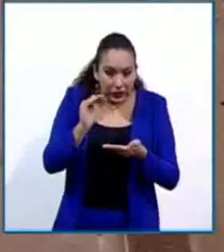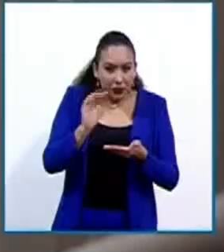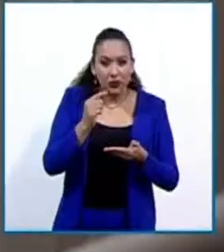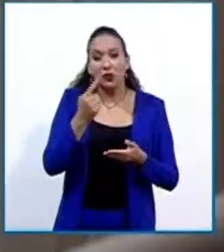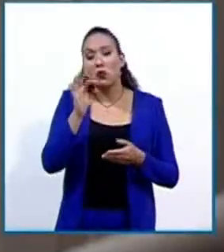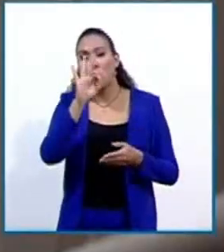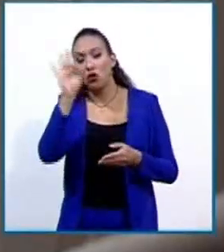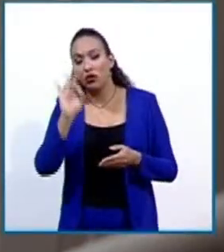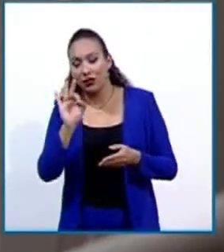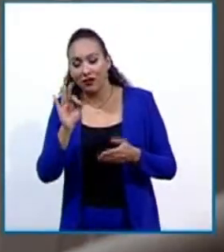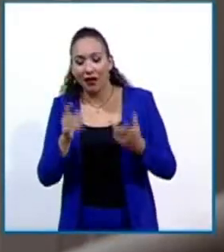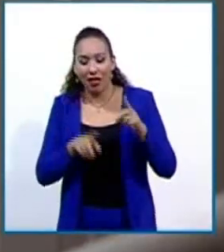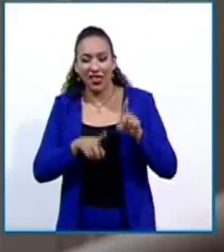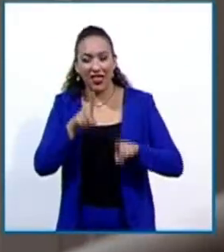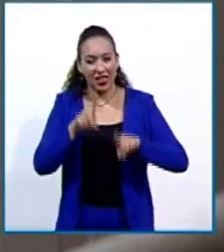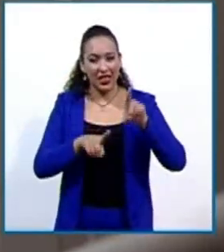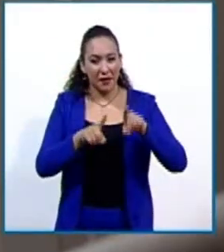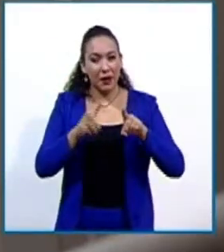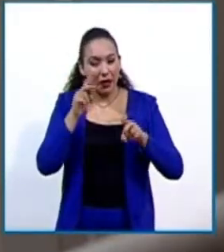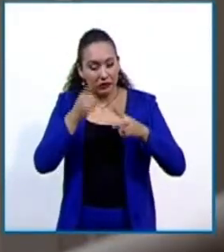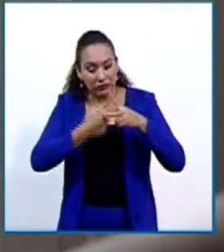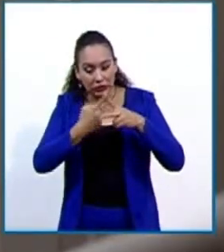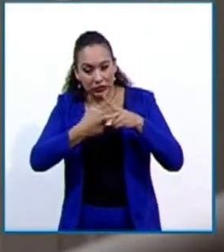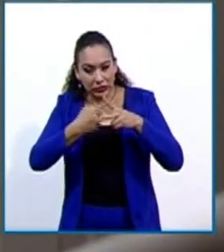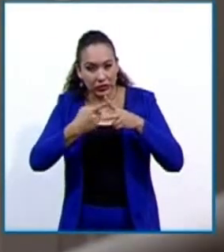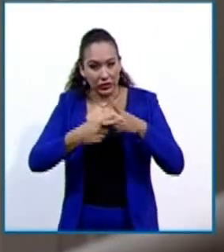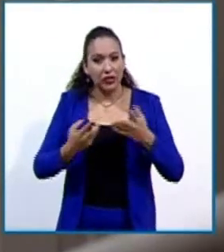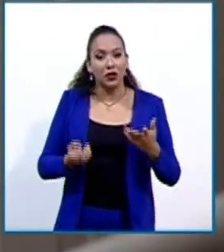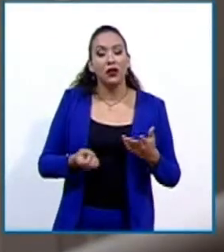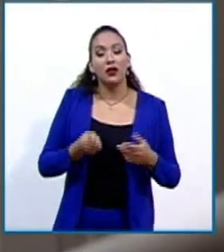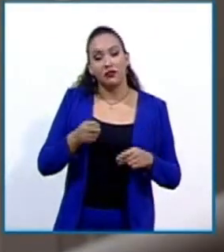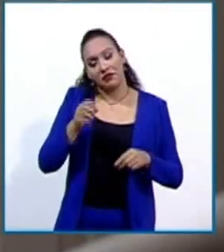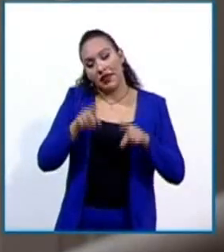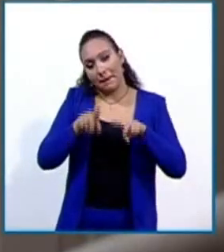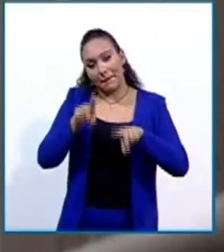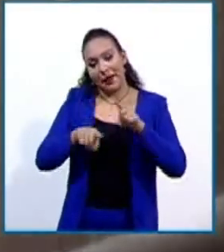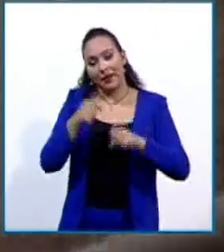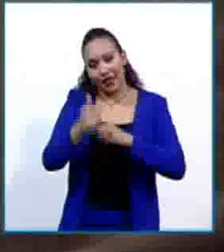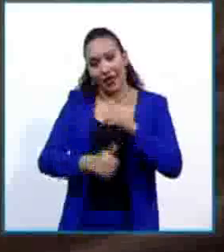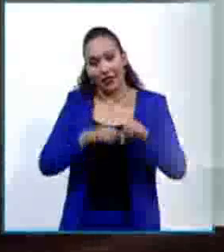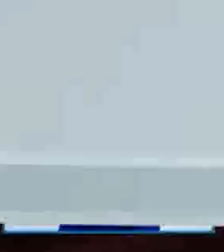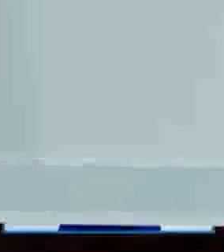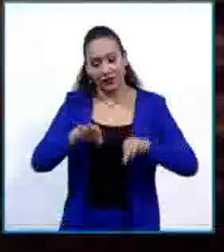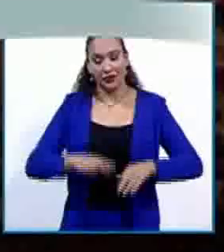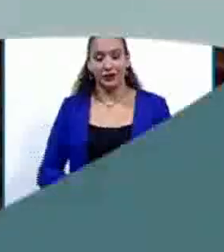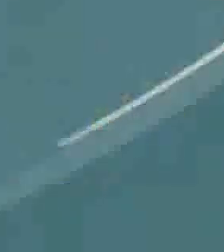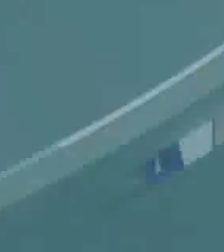porcentual progresivamente conforme disminuyan los años de servicio.